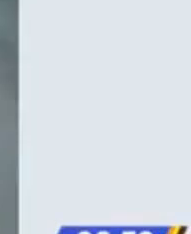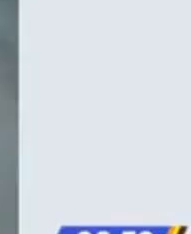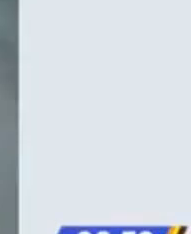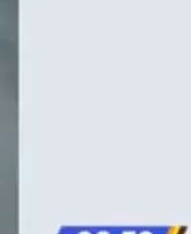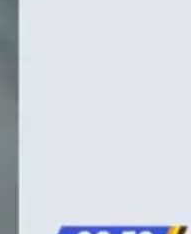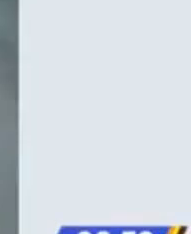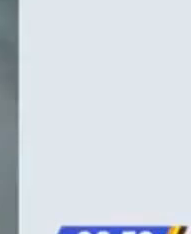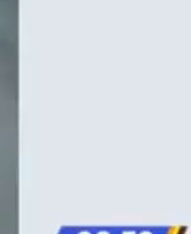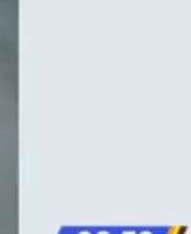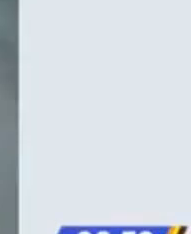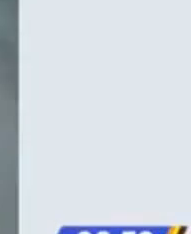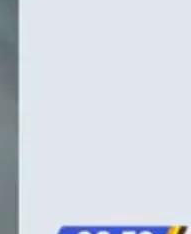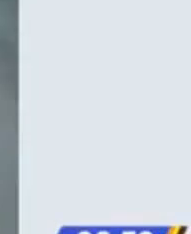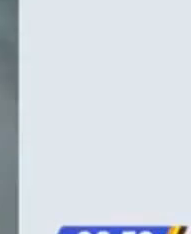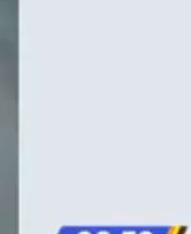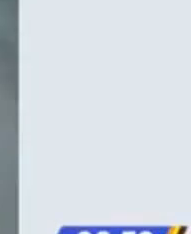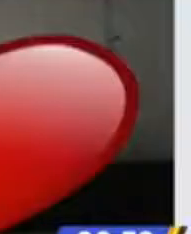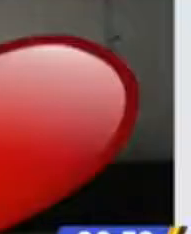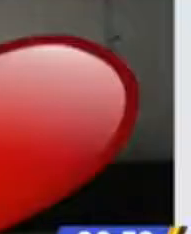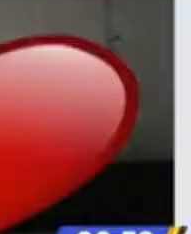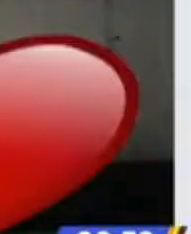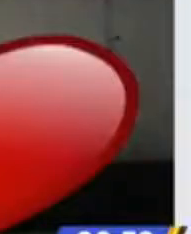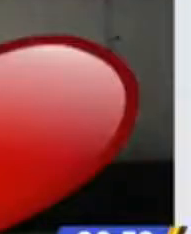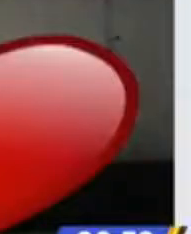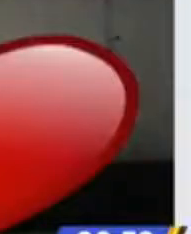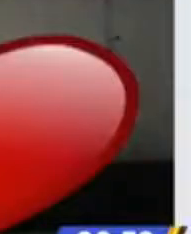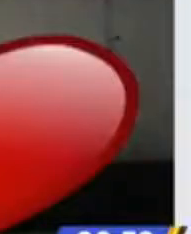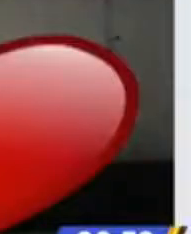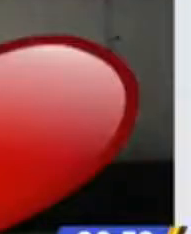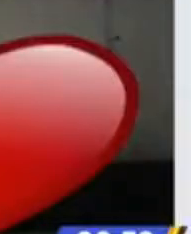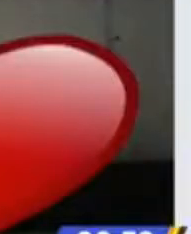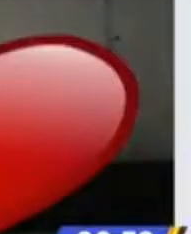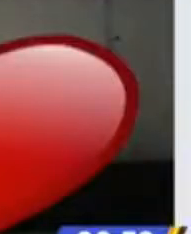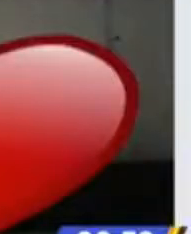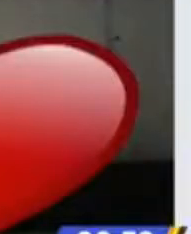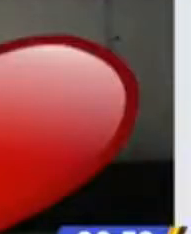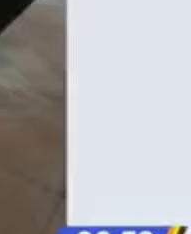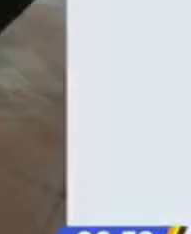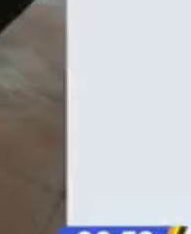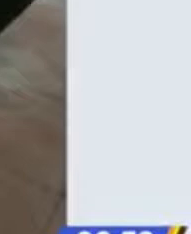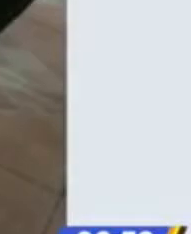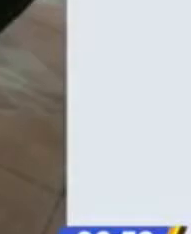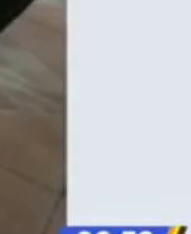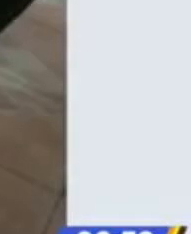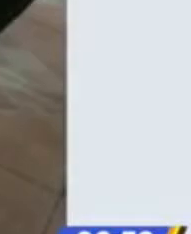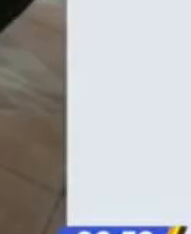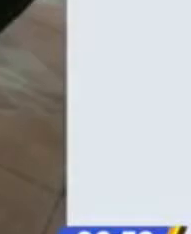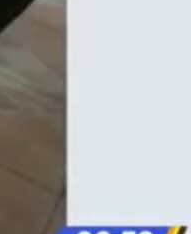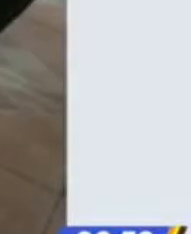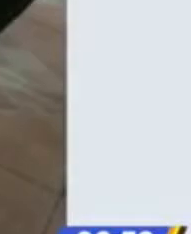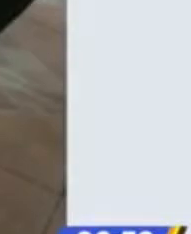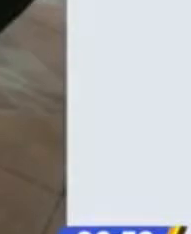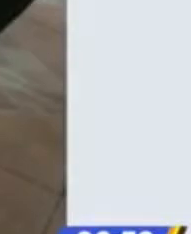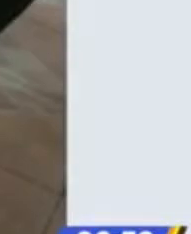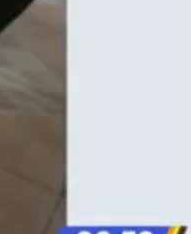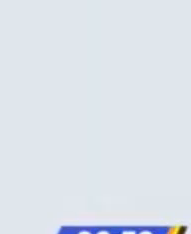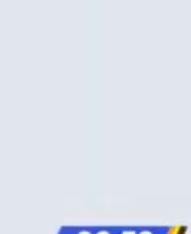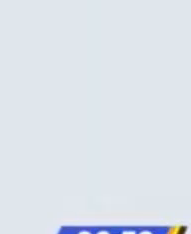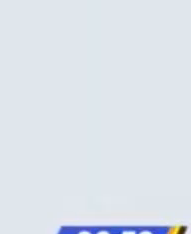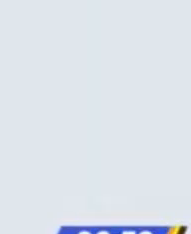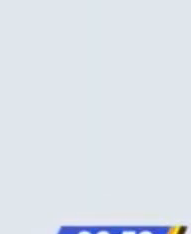existirá una pantalla que nos divida. Somos uno solo, quiero estar en la vida. Y vamos a